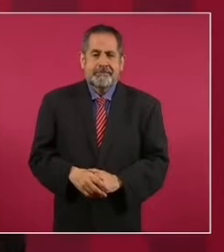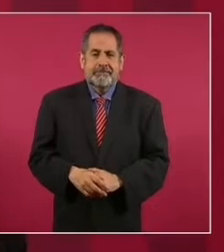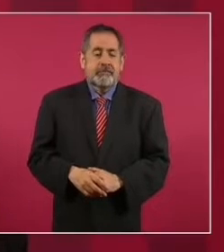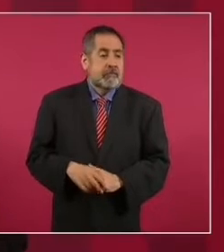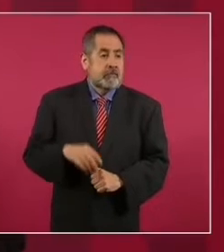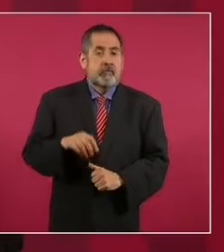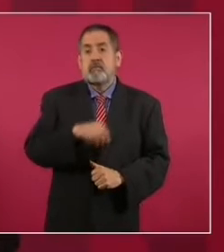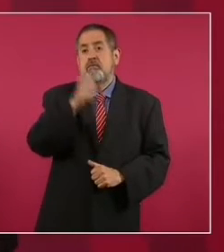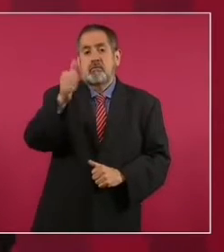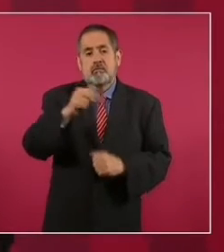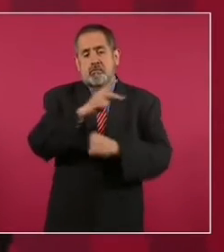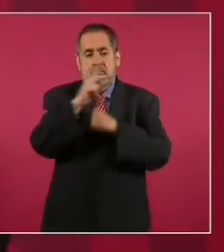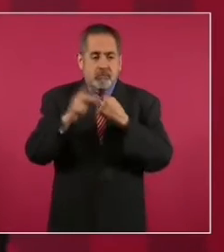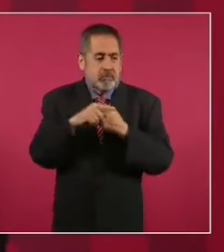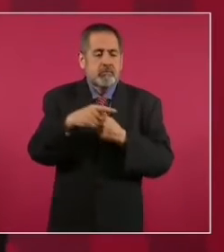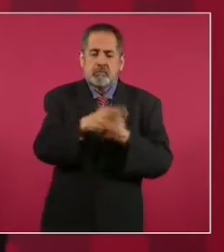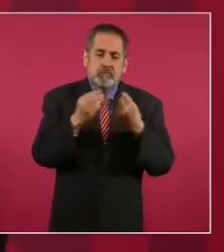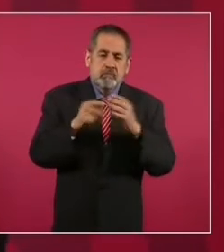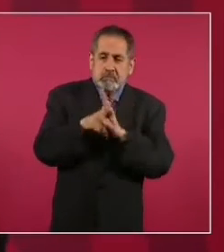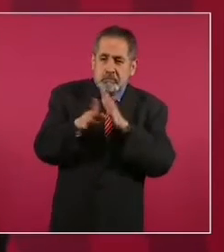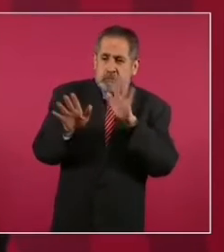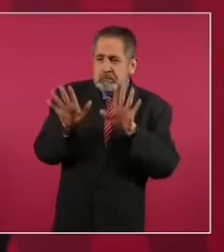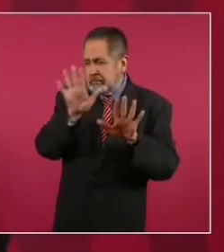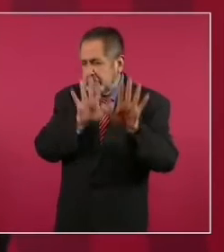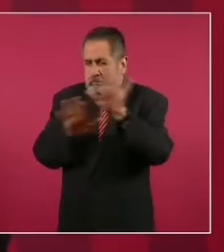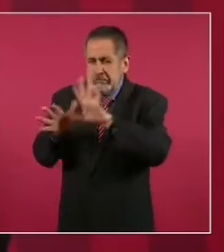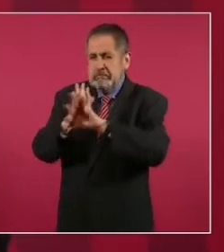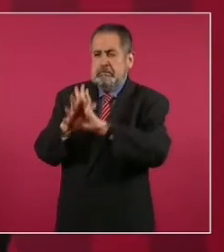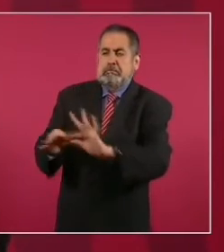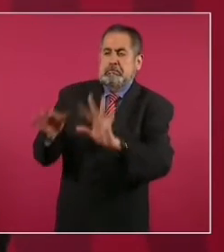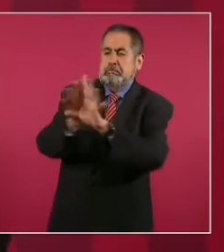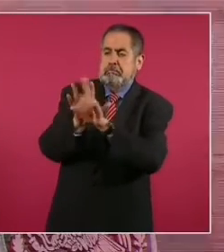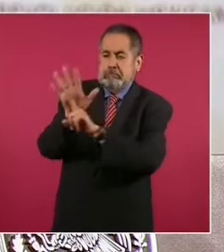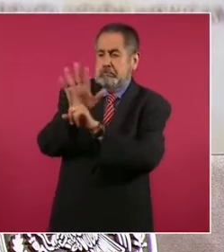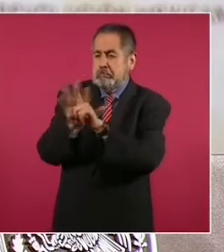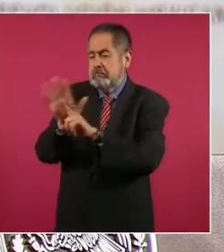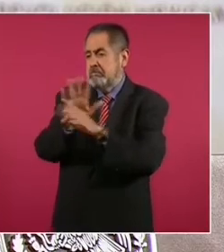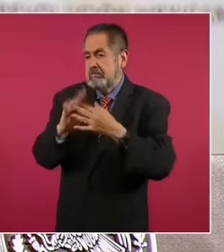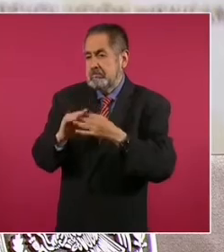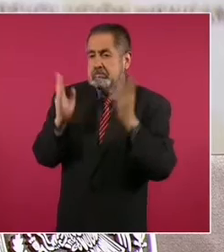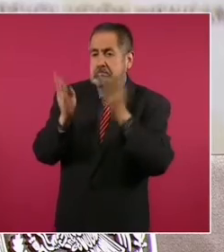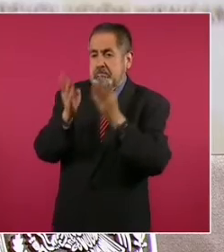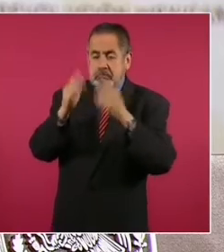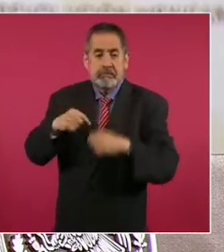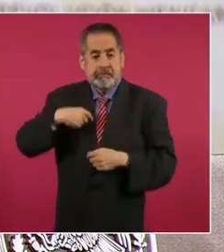hay mucha manipulación. En México no.